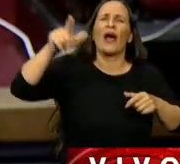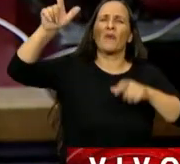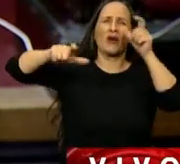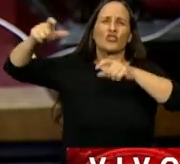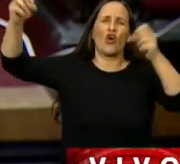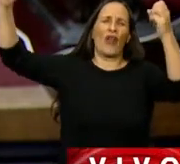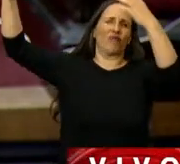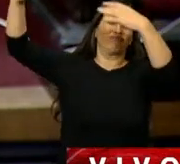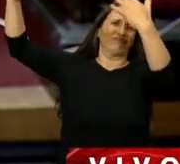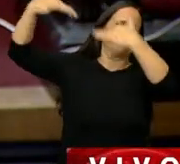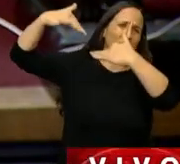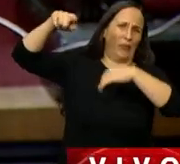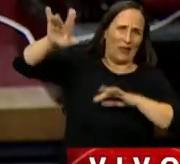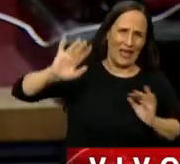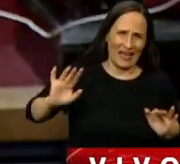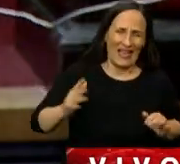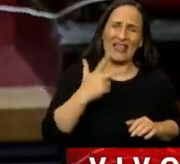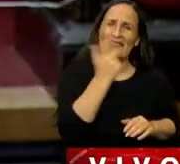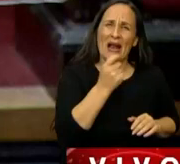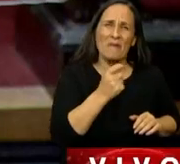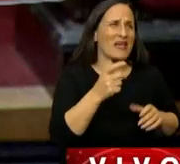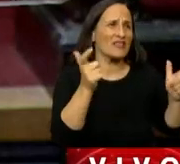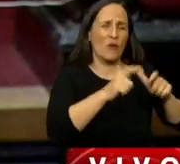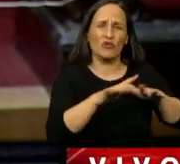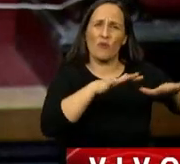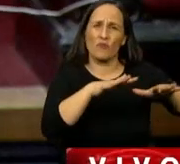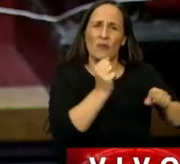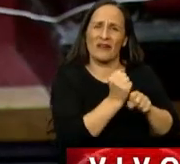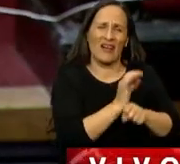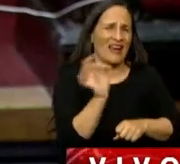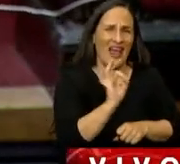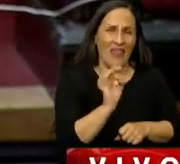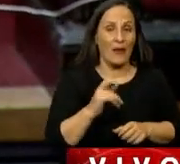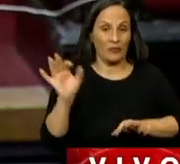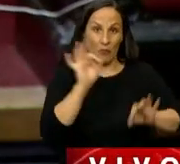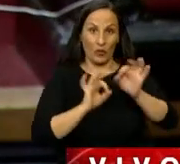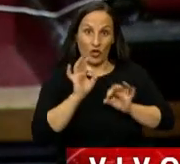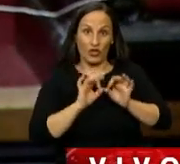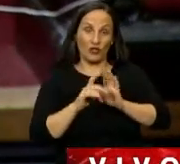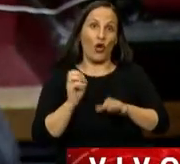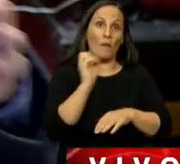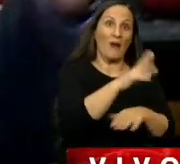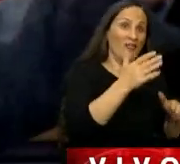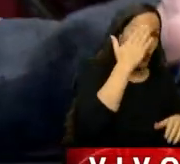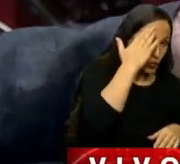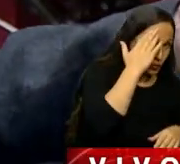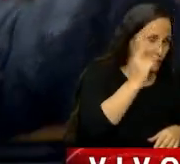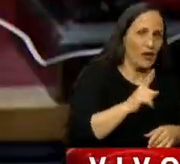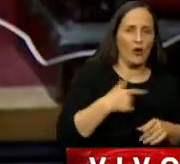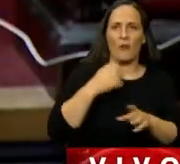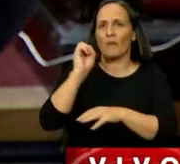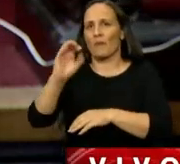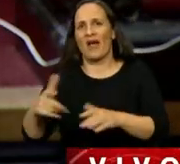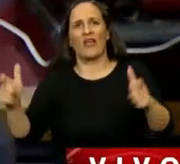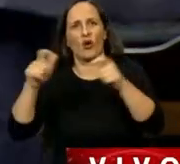tribunas. 3 meses parado la Comisión de Cultura. Y cuando tuvieron que mandar este proyecto, no lo mandaron a cultura, lo mandaron a presupuesto.